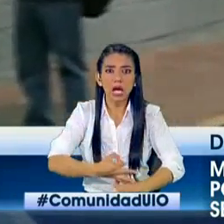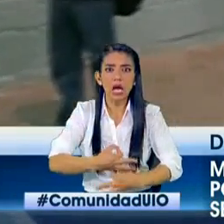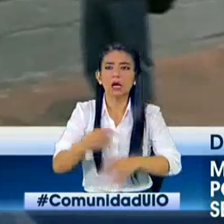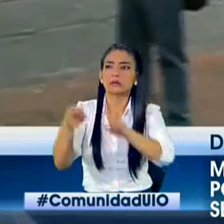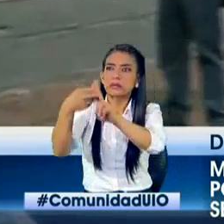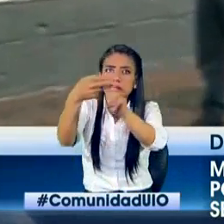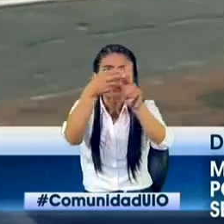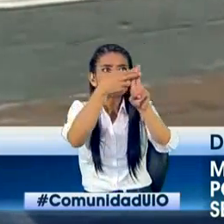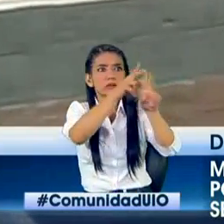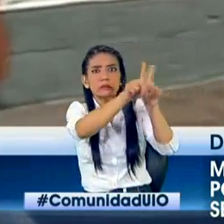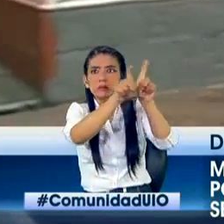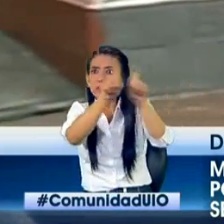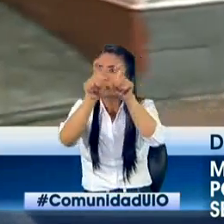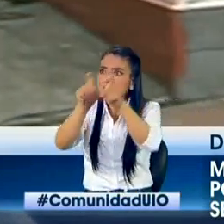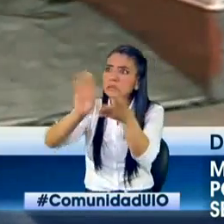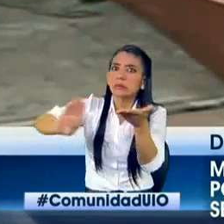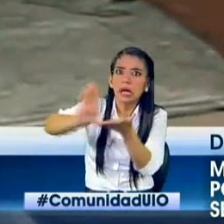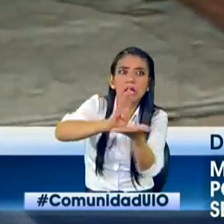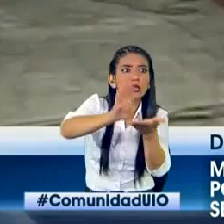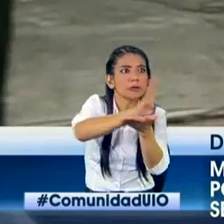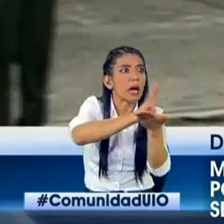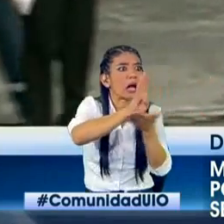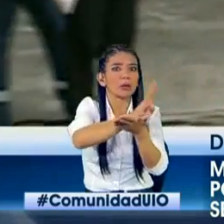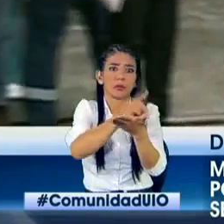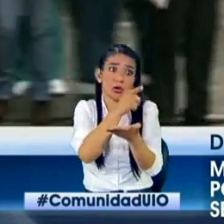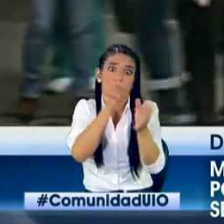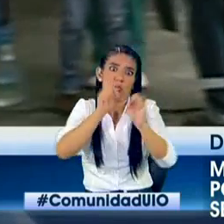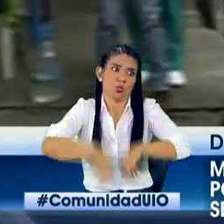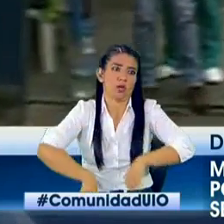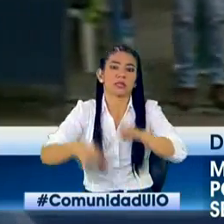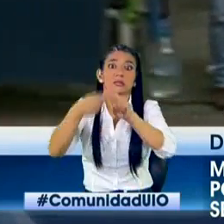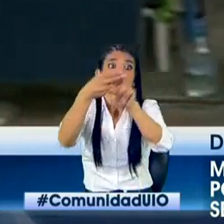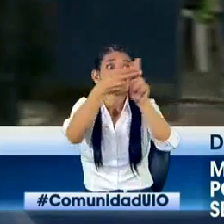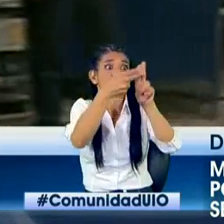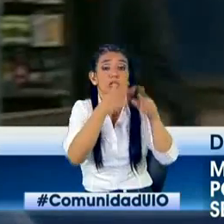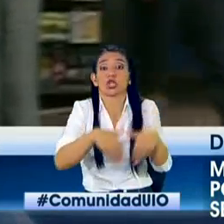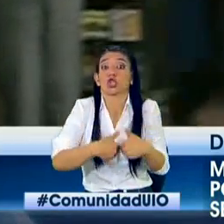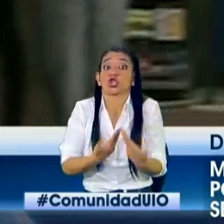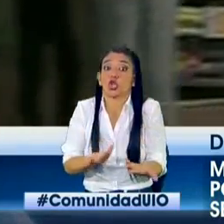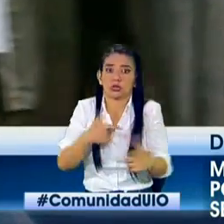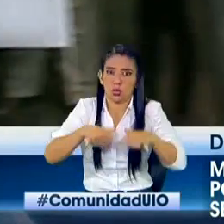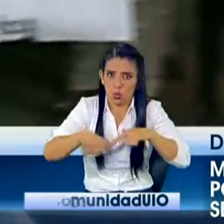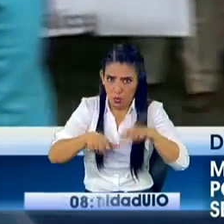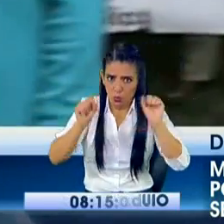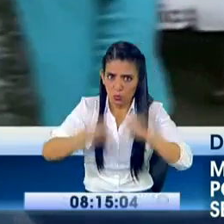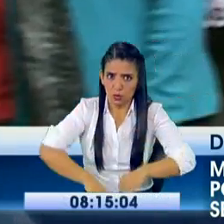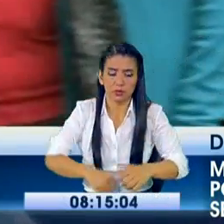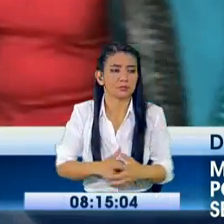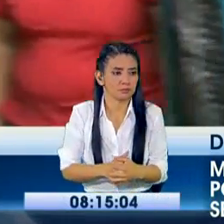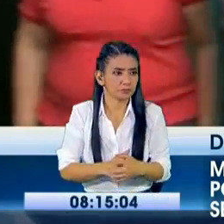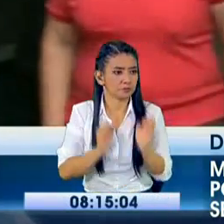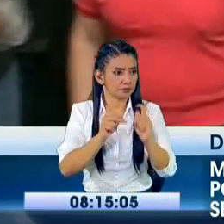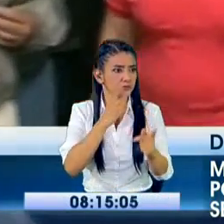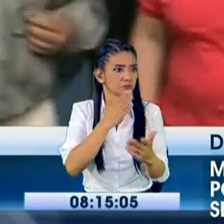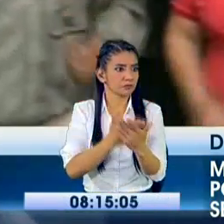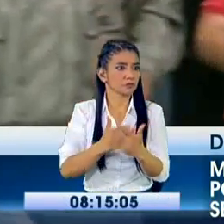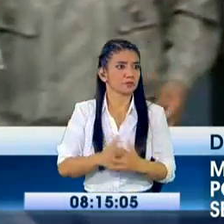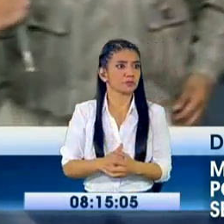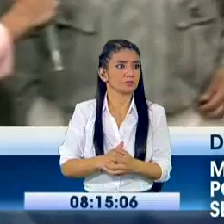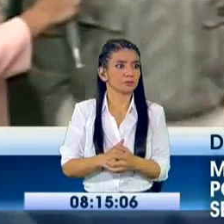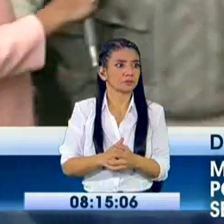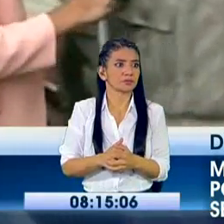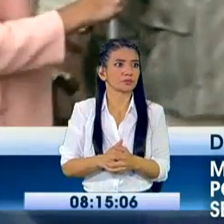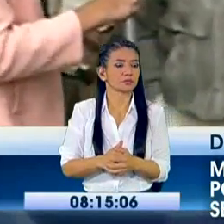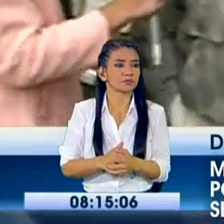a 176 personas trabajadoras. Relativamente, esto es un mal relativamente de las señoras trabajadoras